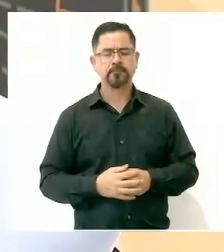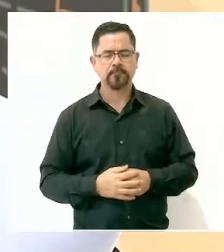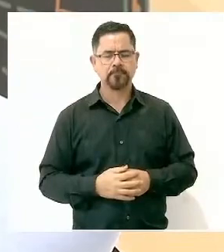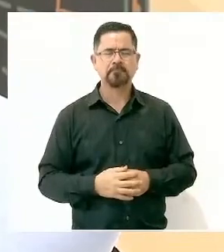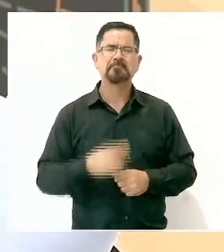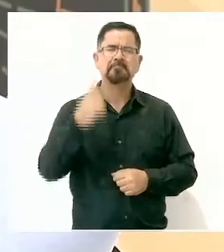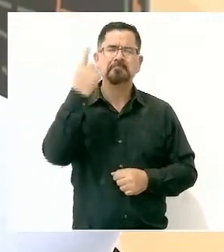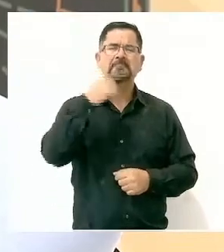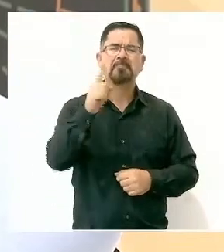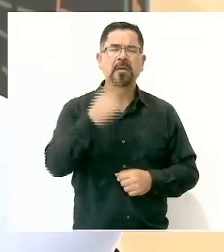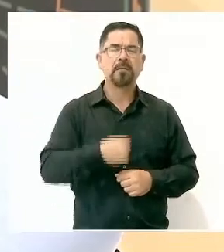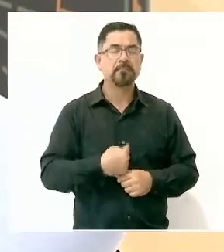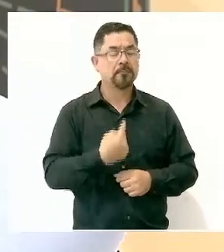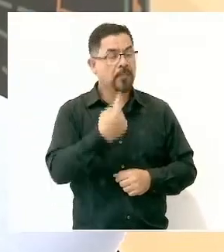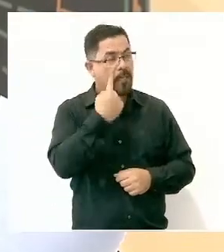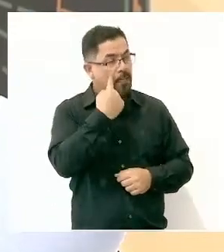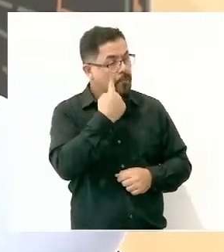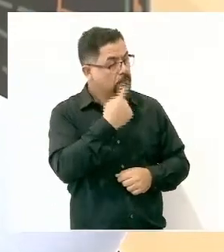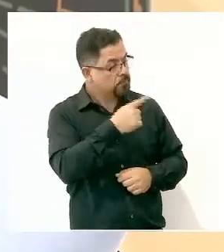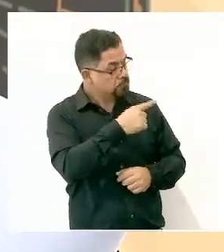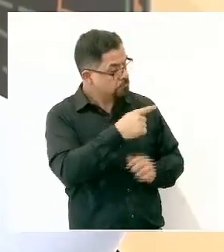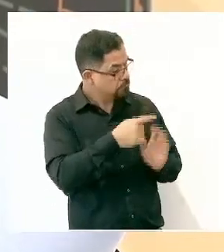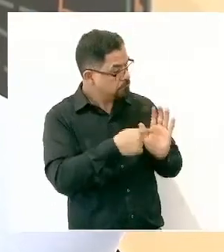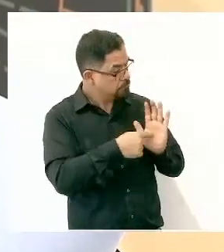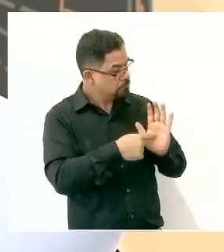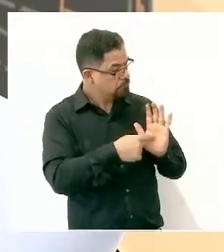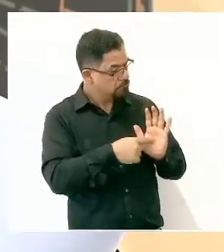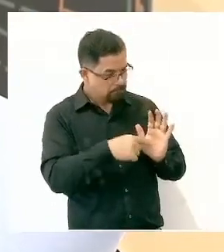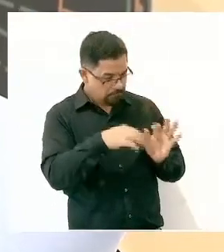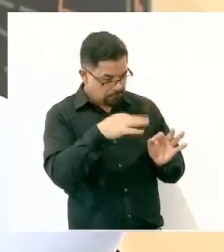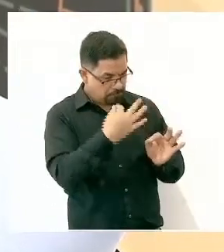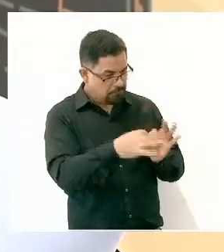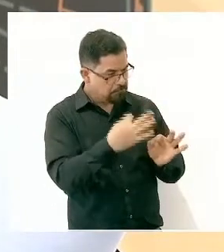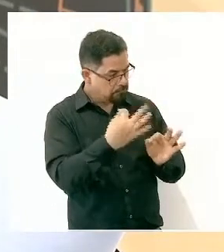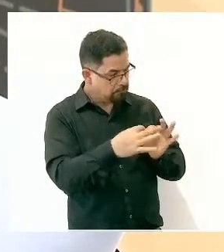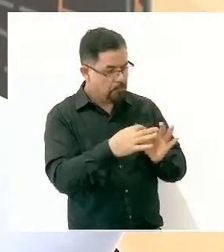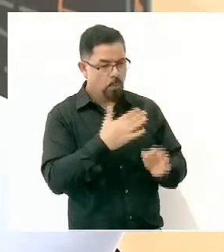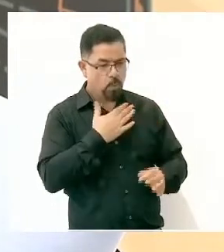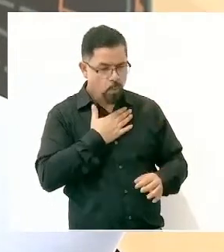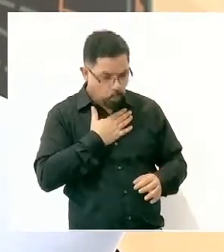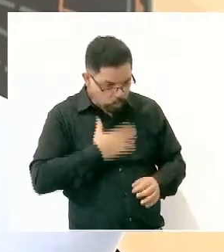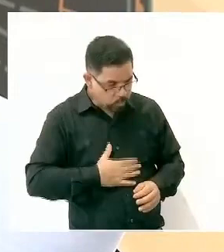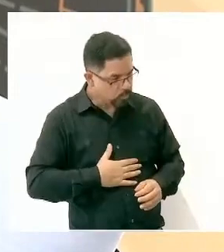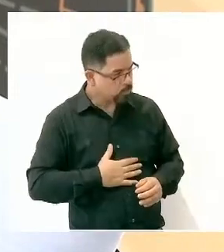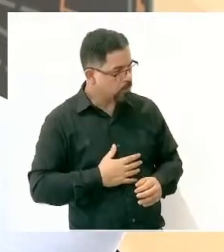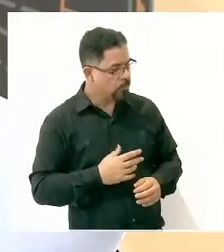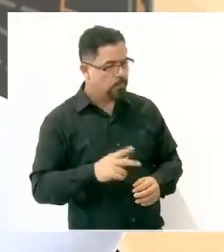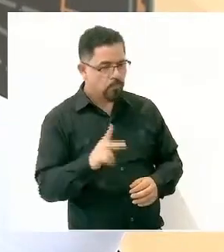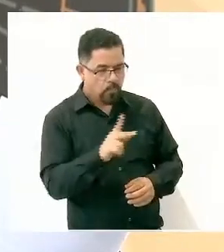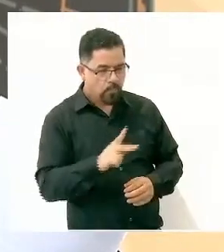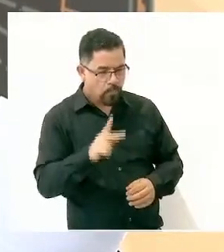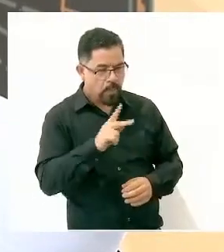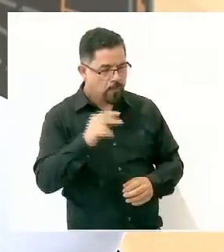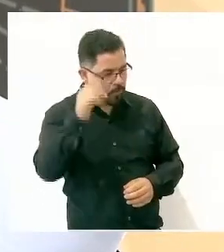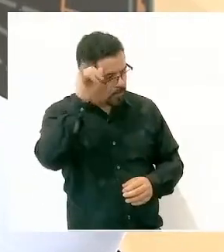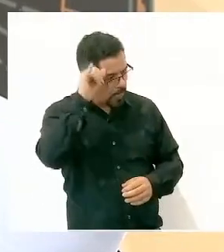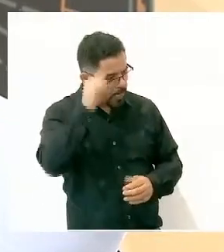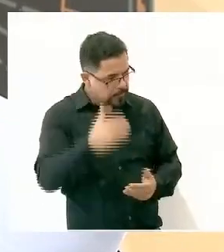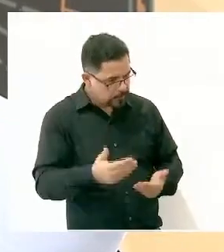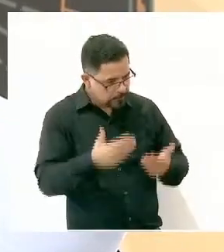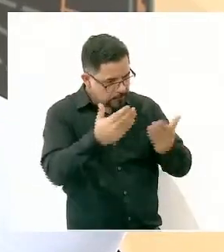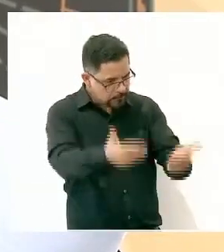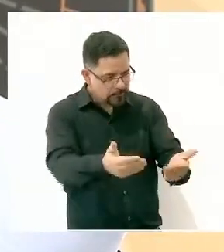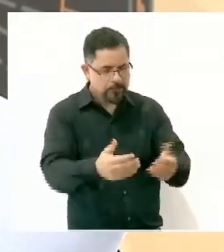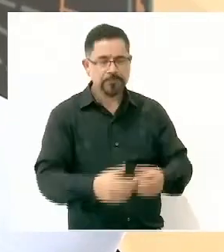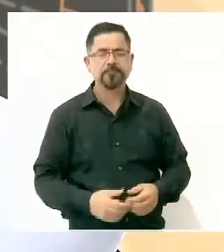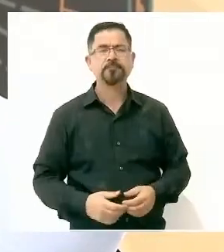para que se cumpla el plan de justicia a los pueblos yaquis, que podría resumir